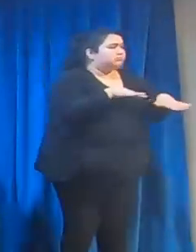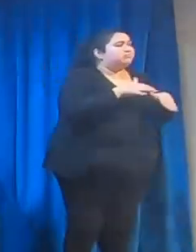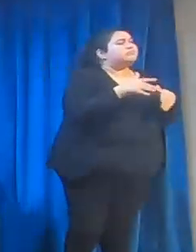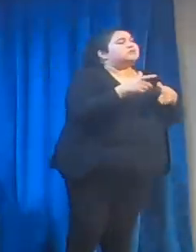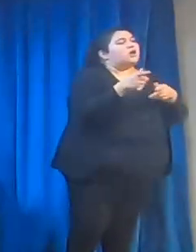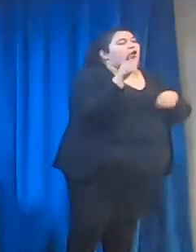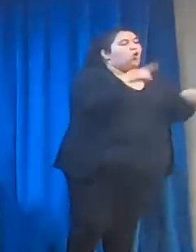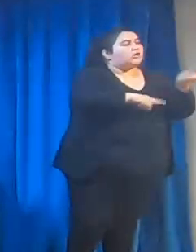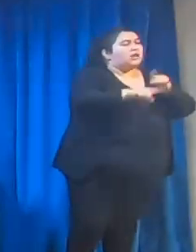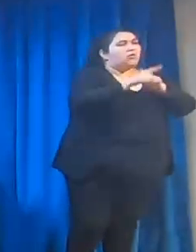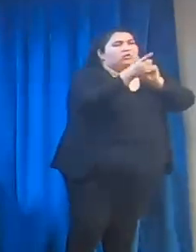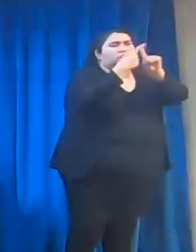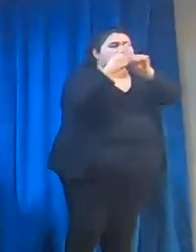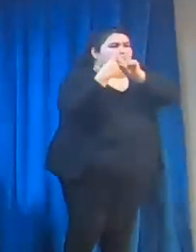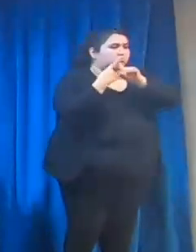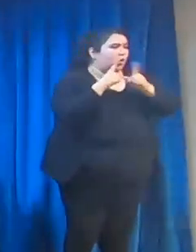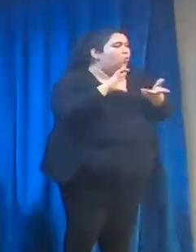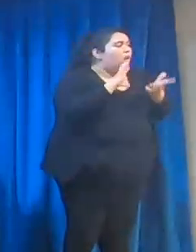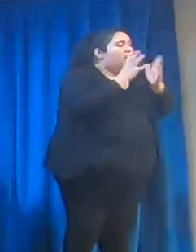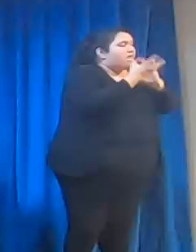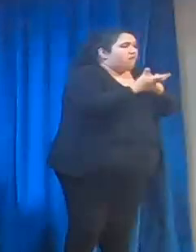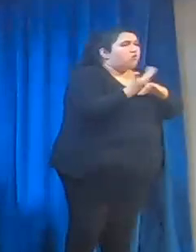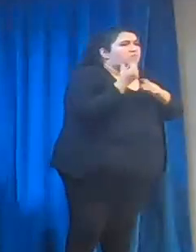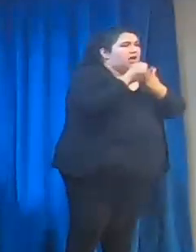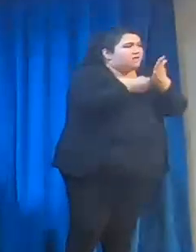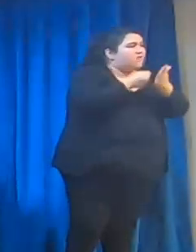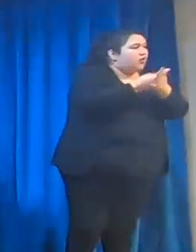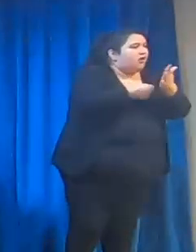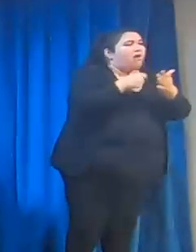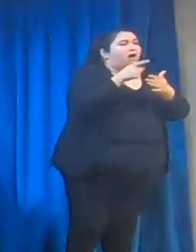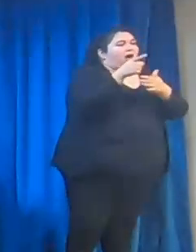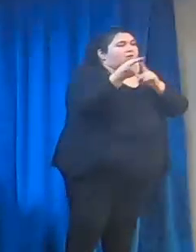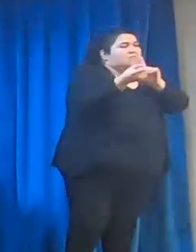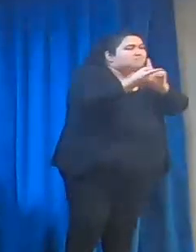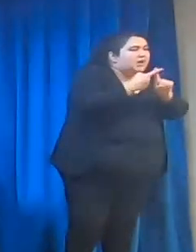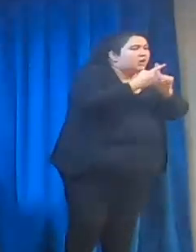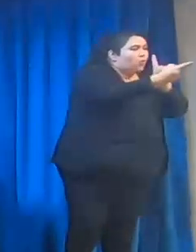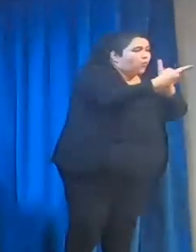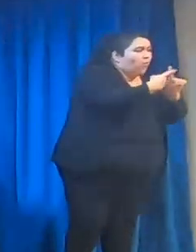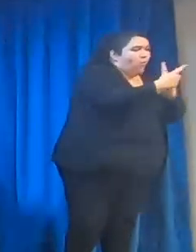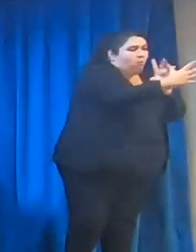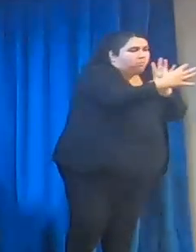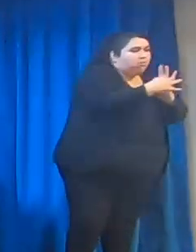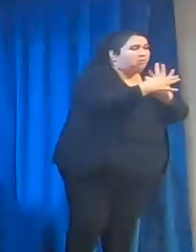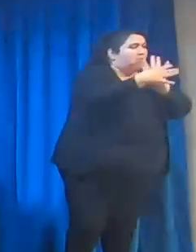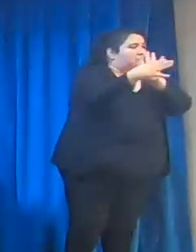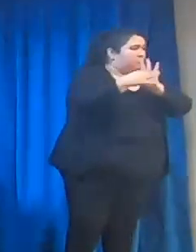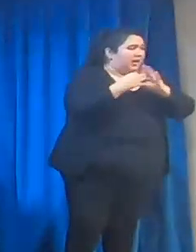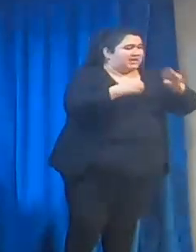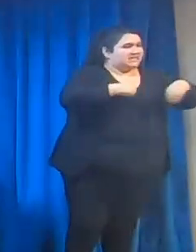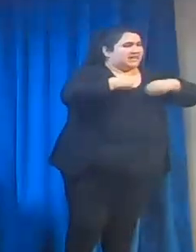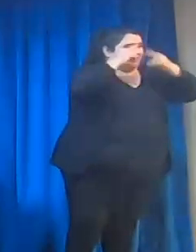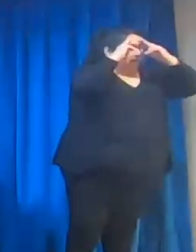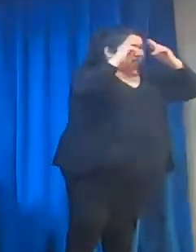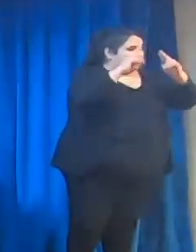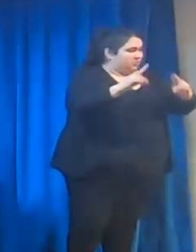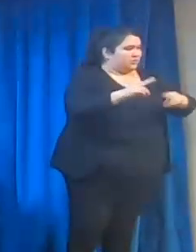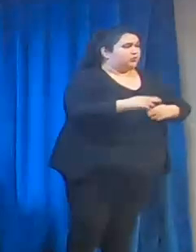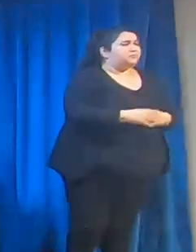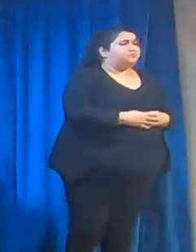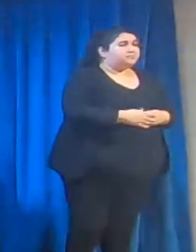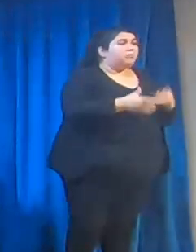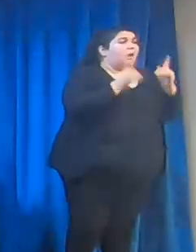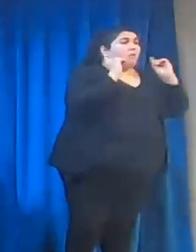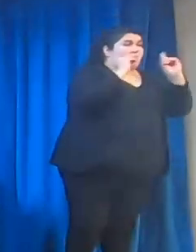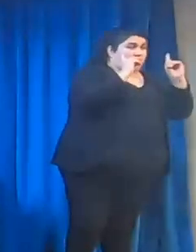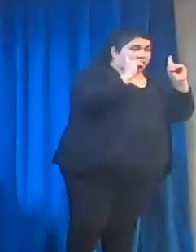a los coordinadores y profesores una forma de forjar vínculos en los que ellos mismos también se sientan respetados. Los